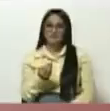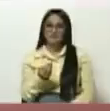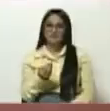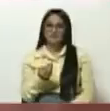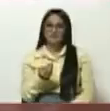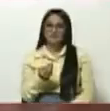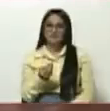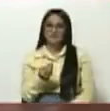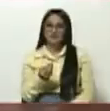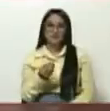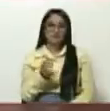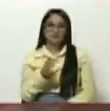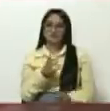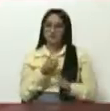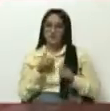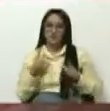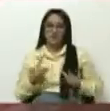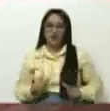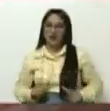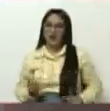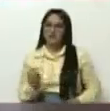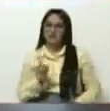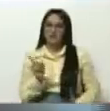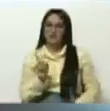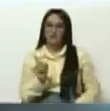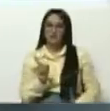Que no daremos descanso a mi brazo.